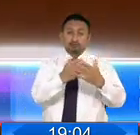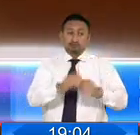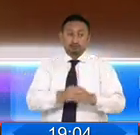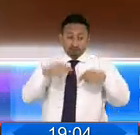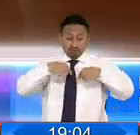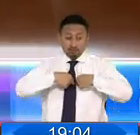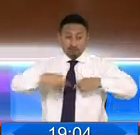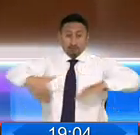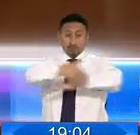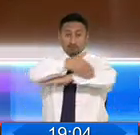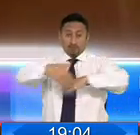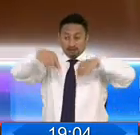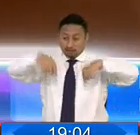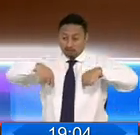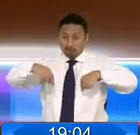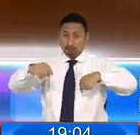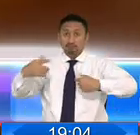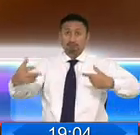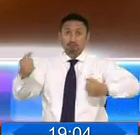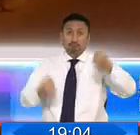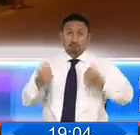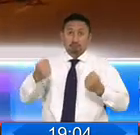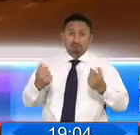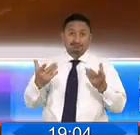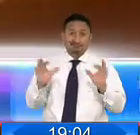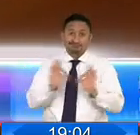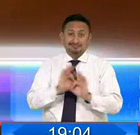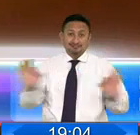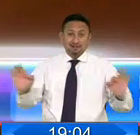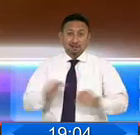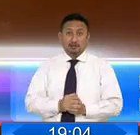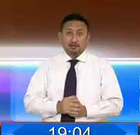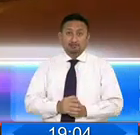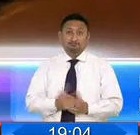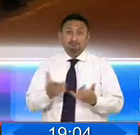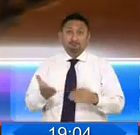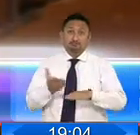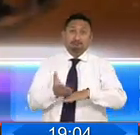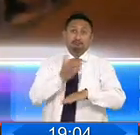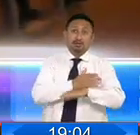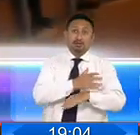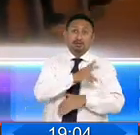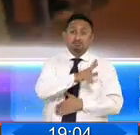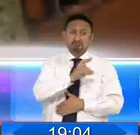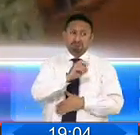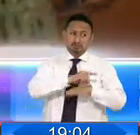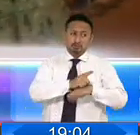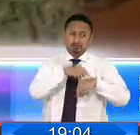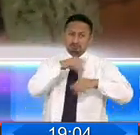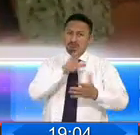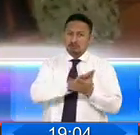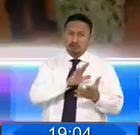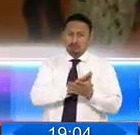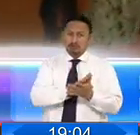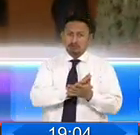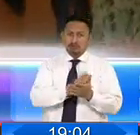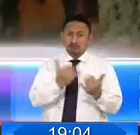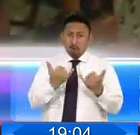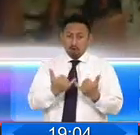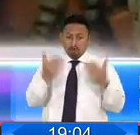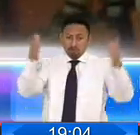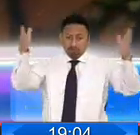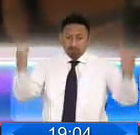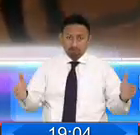vía. Prácticamente no pasa ni un vehículo a esta hora de la noche, y pese a que una media hora atrás estaba todo tranquilo, ya se genera a esa